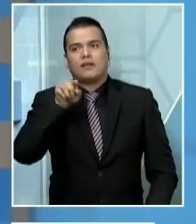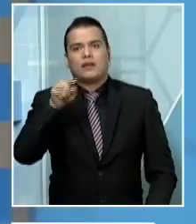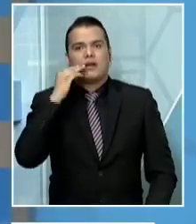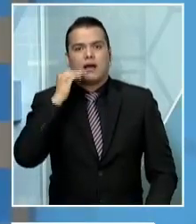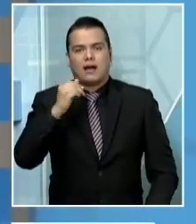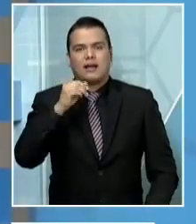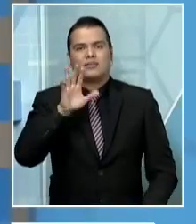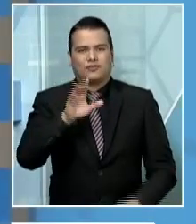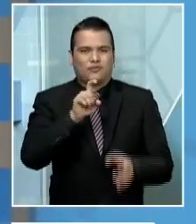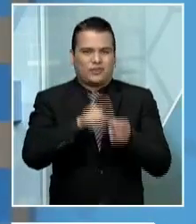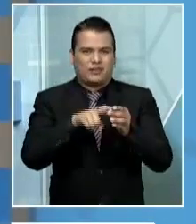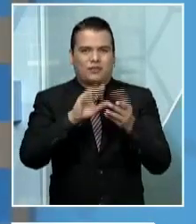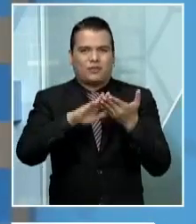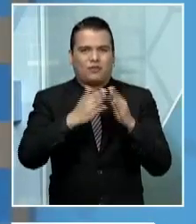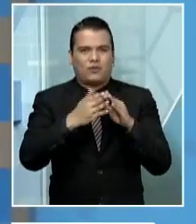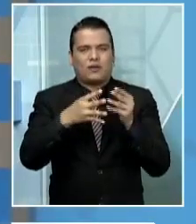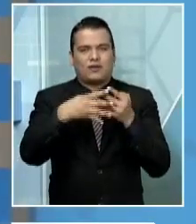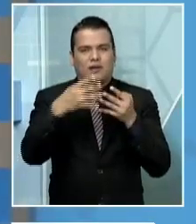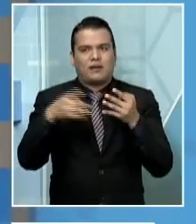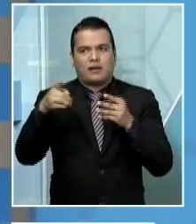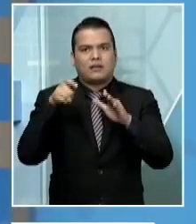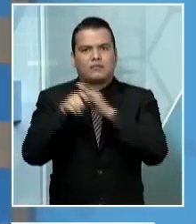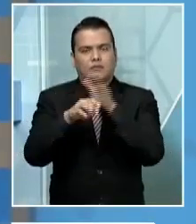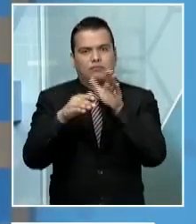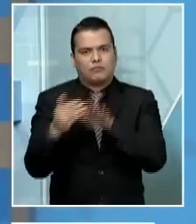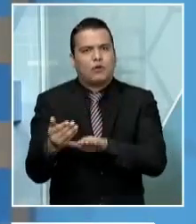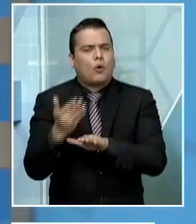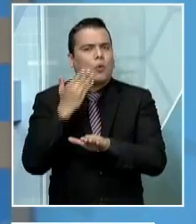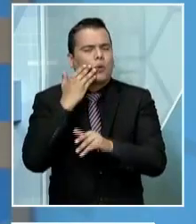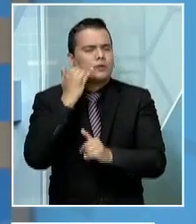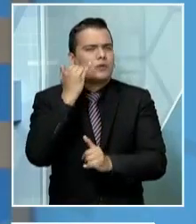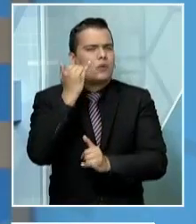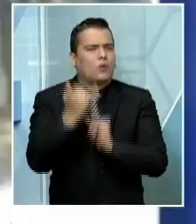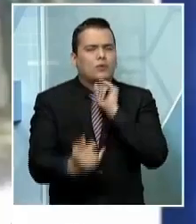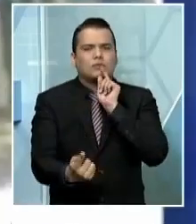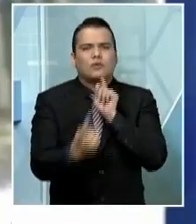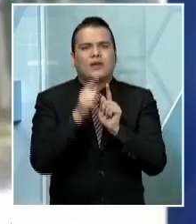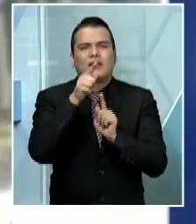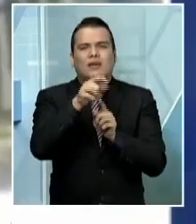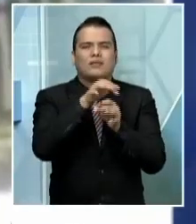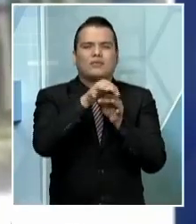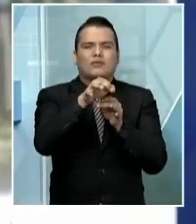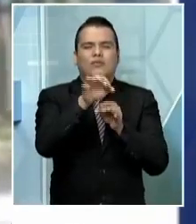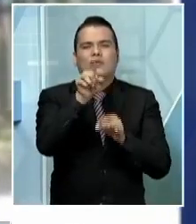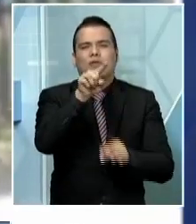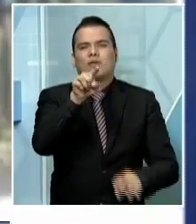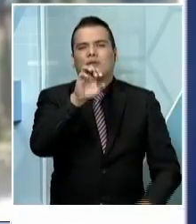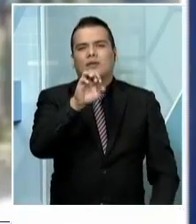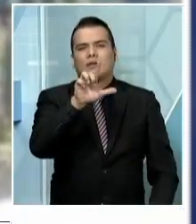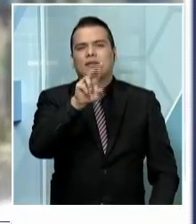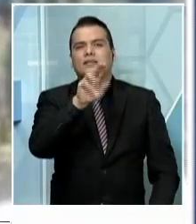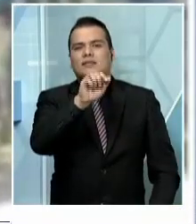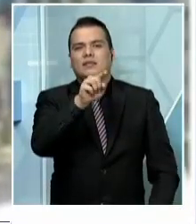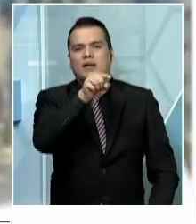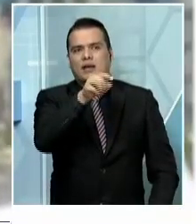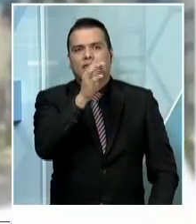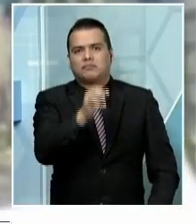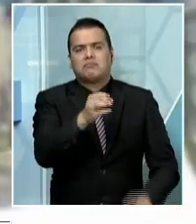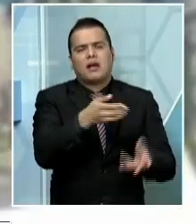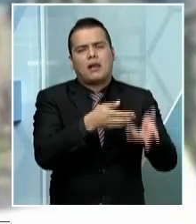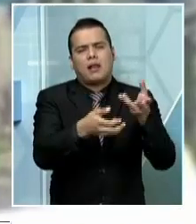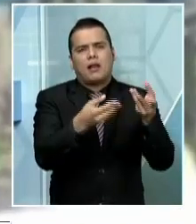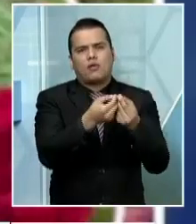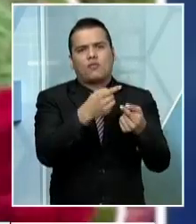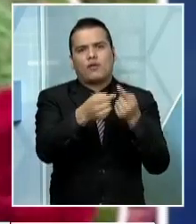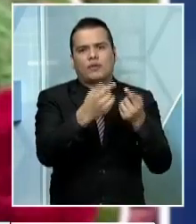última vez que la vieron fue departiendo con un grupo de amigos en la vereda La Selva. Ella es Liliana Vélez, de 45